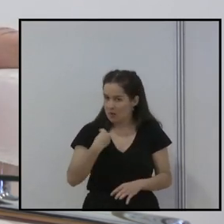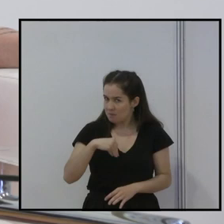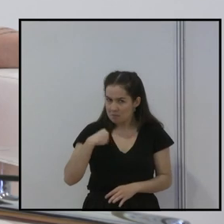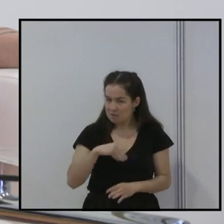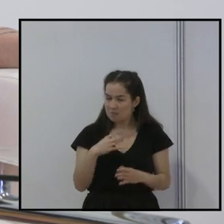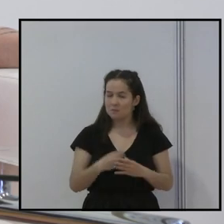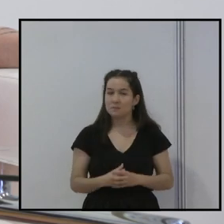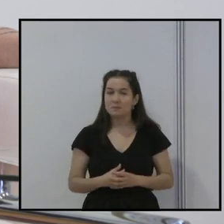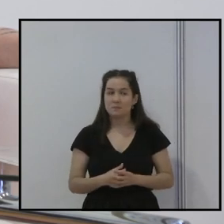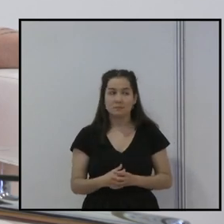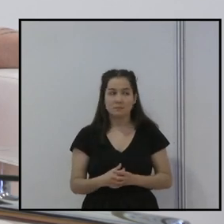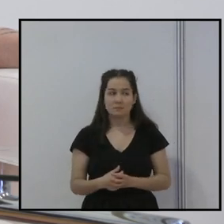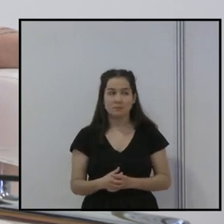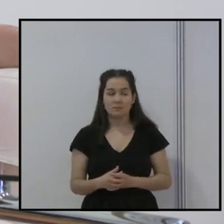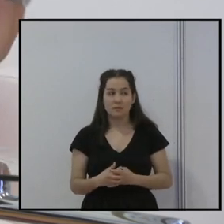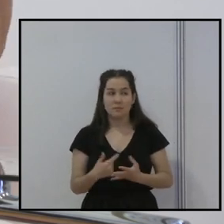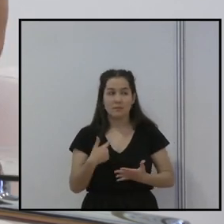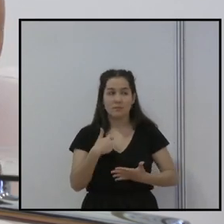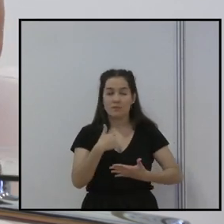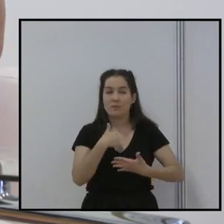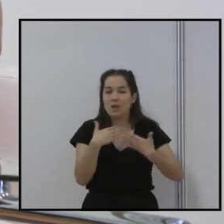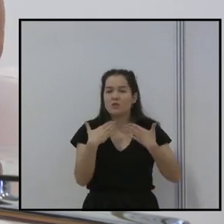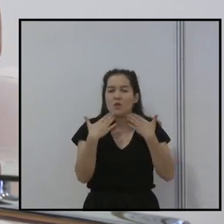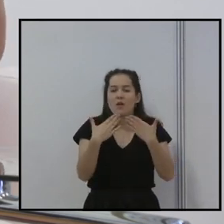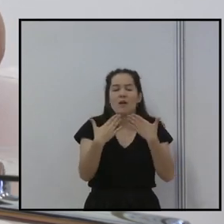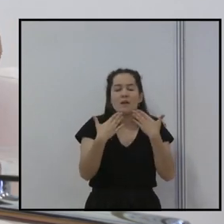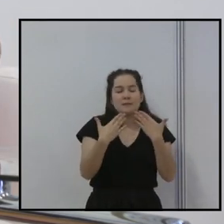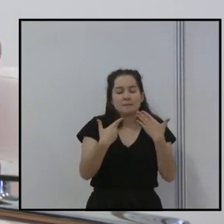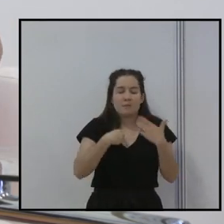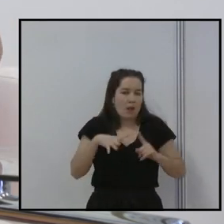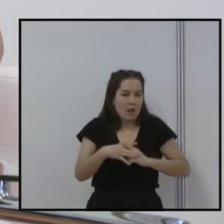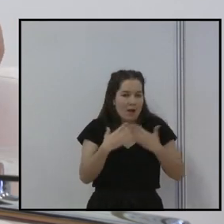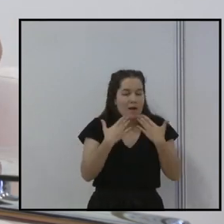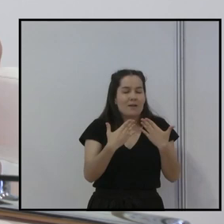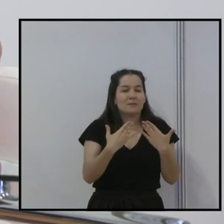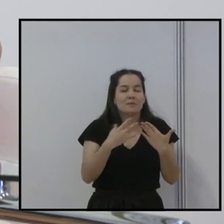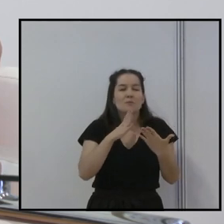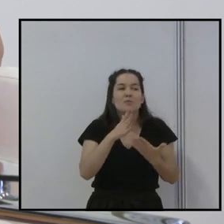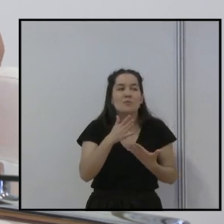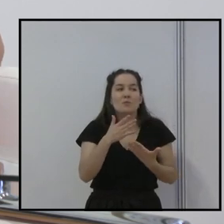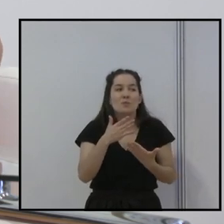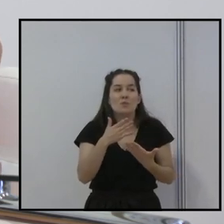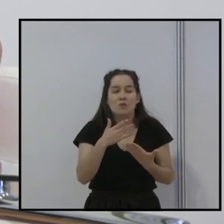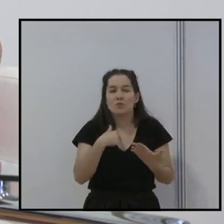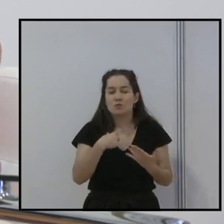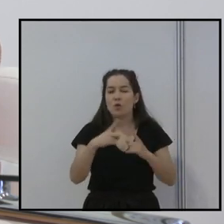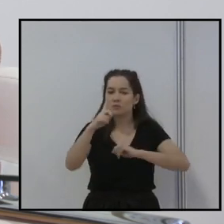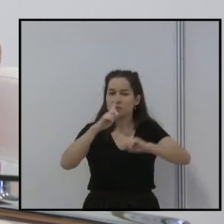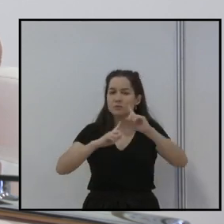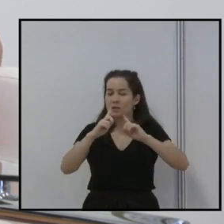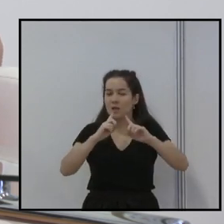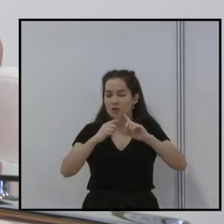de... hasta de agradecimiento de una parte. Yo estoy agradecida, en mi caso, por haber tenido ese tipo de trastornos, porque me